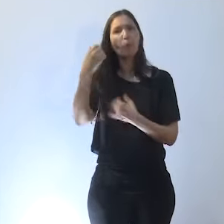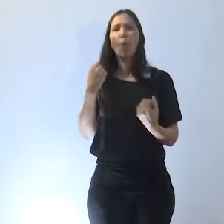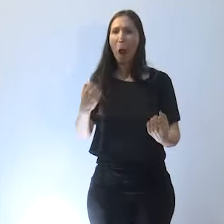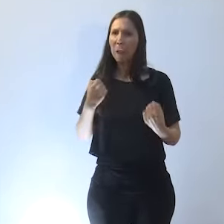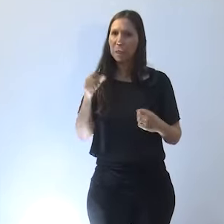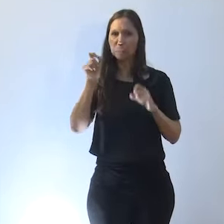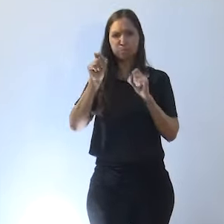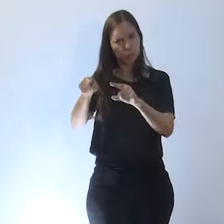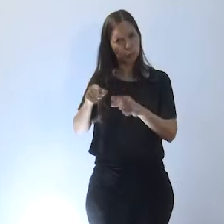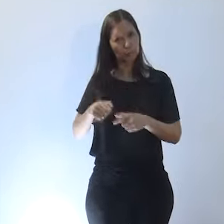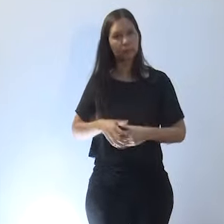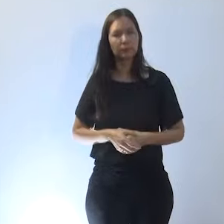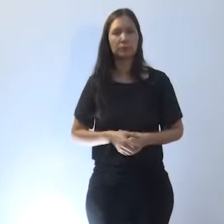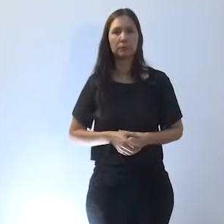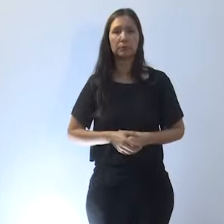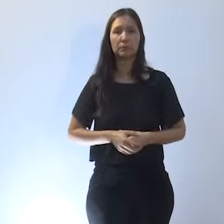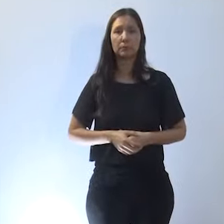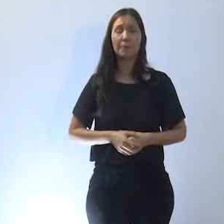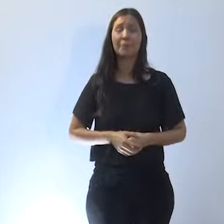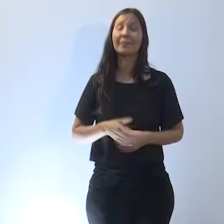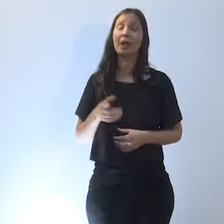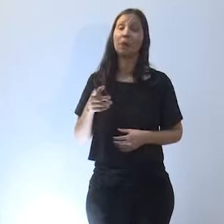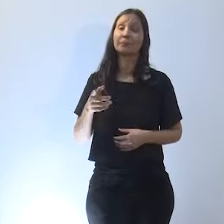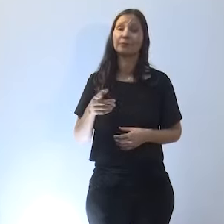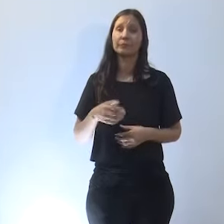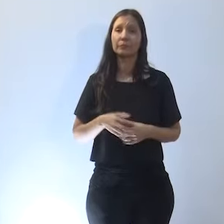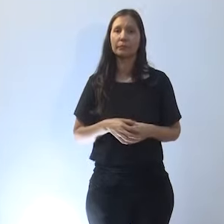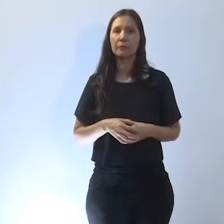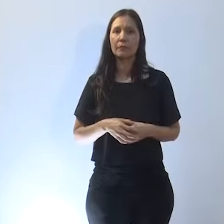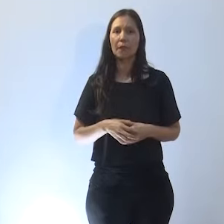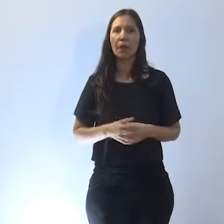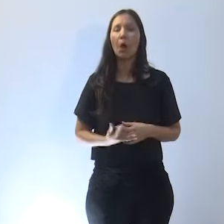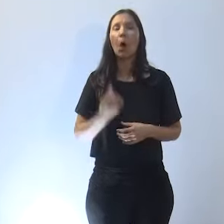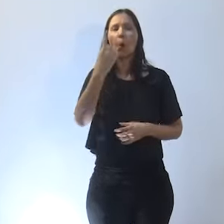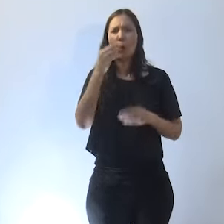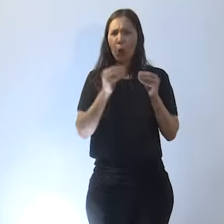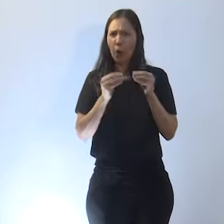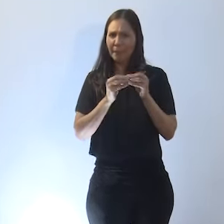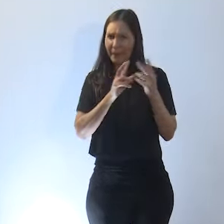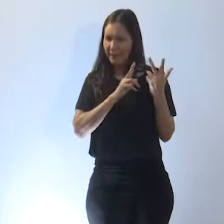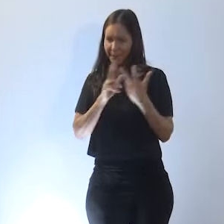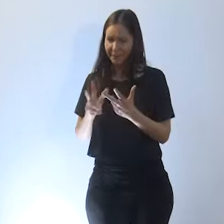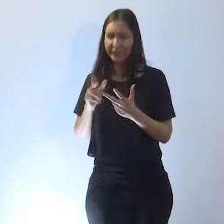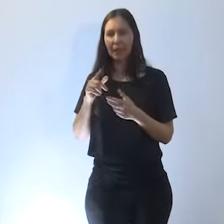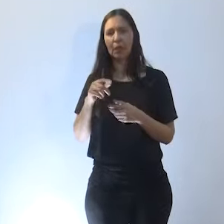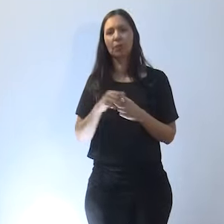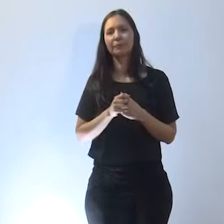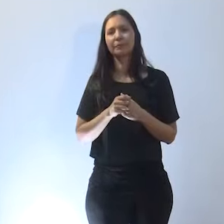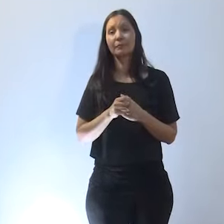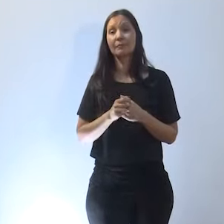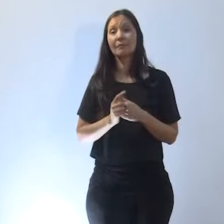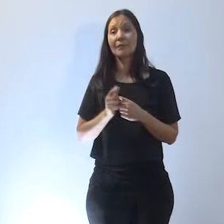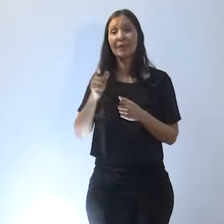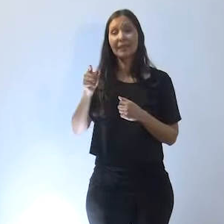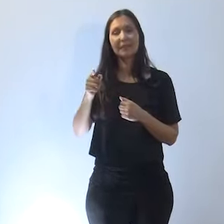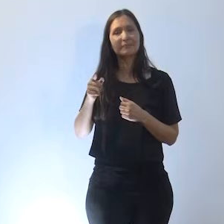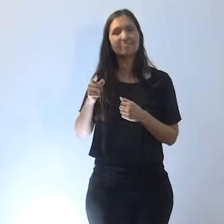discurso y lo que planteaba el primero de los compañeros no la clave creo yo fue que no logramos